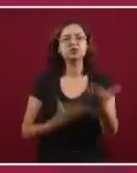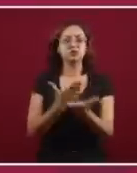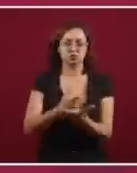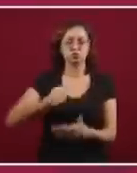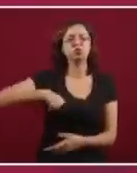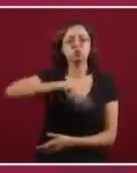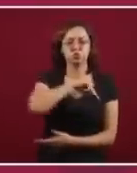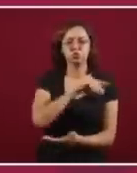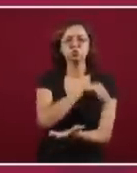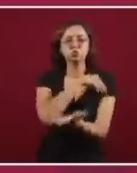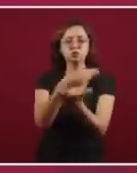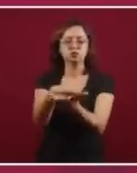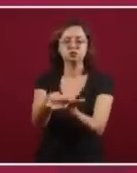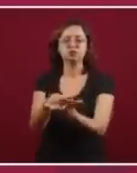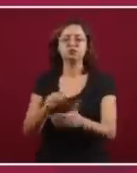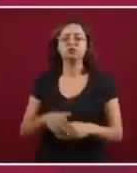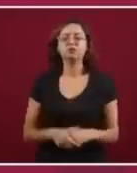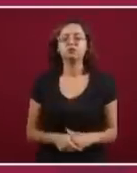nosotros